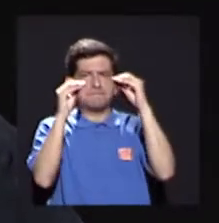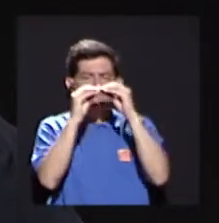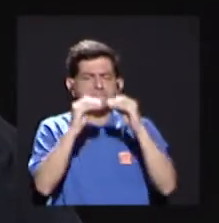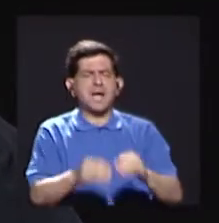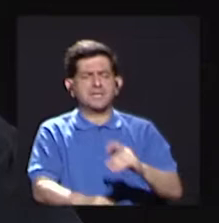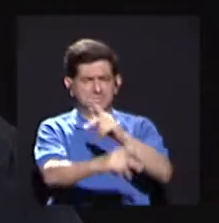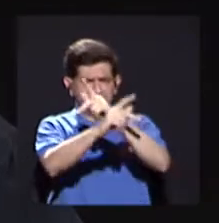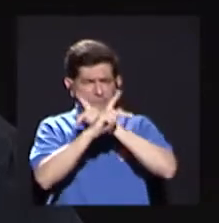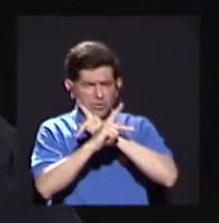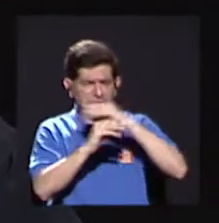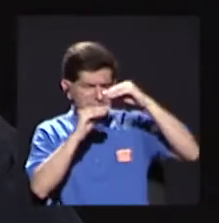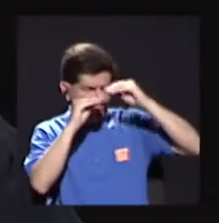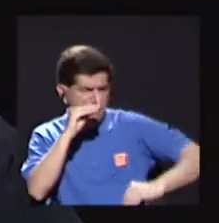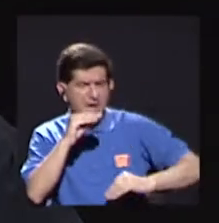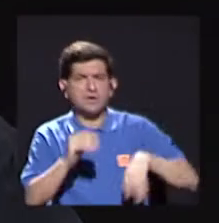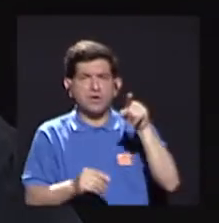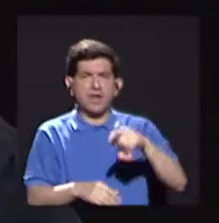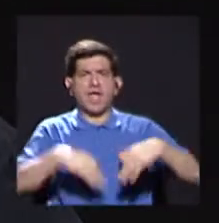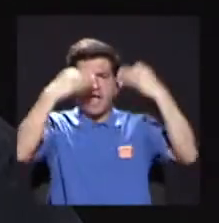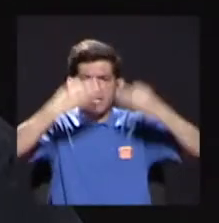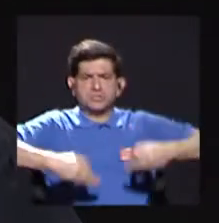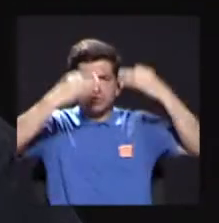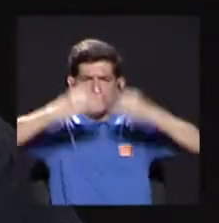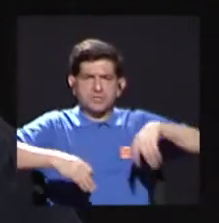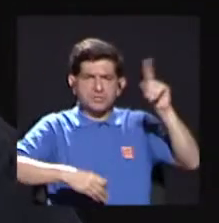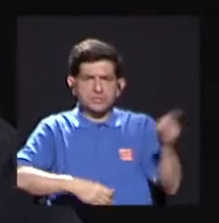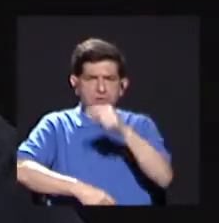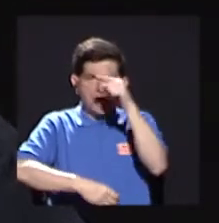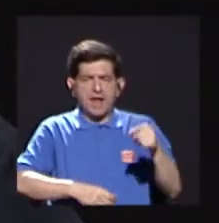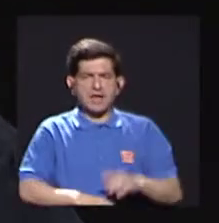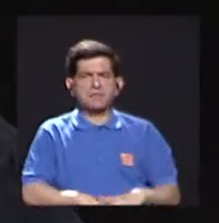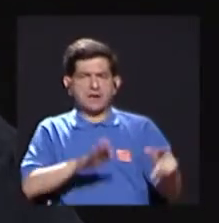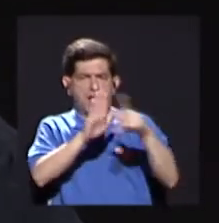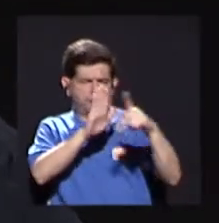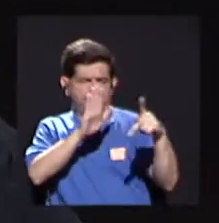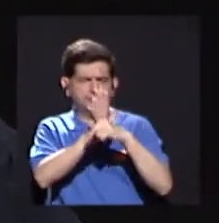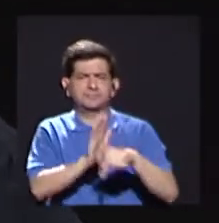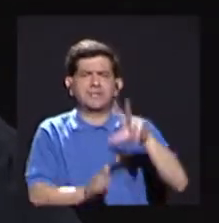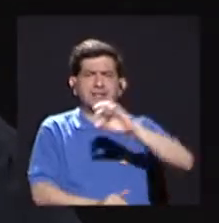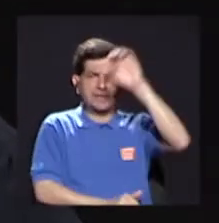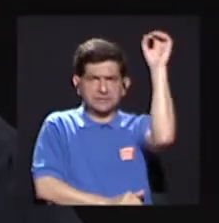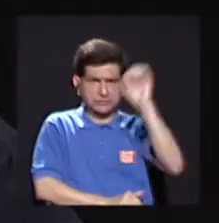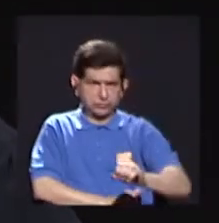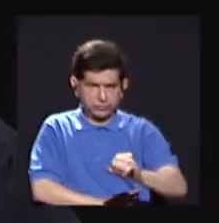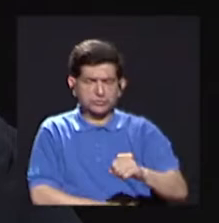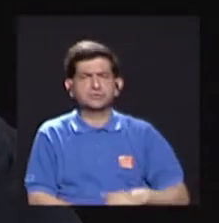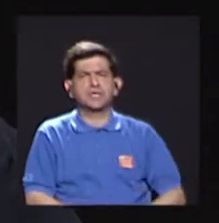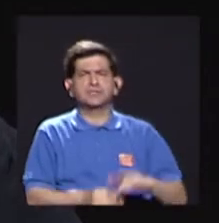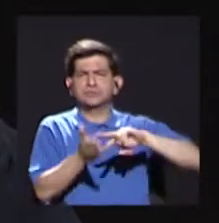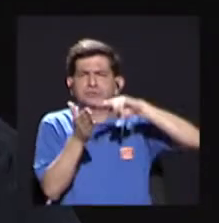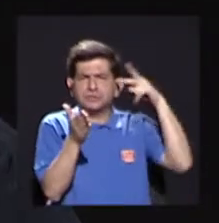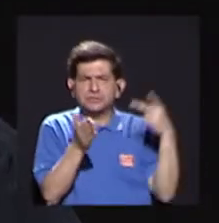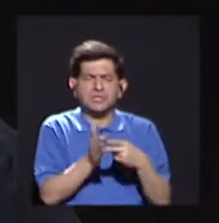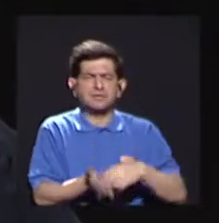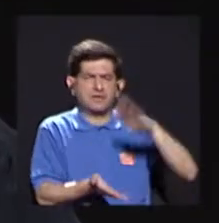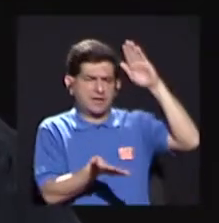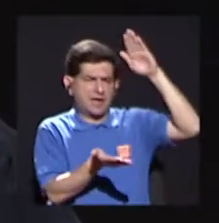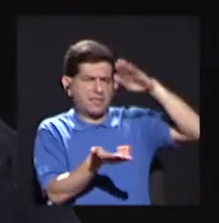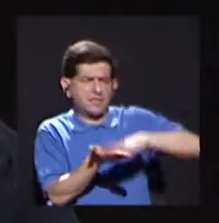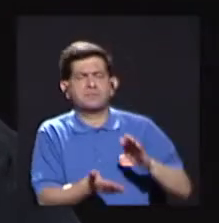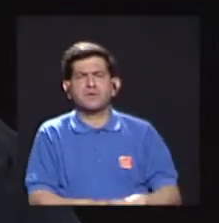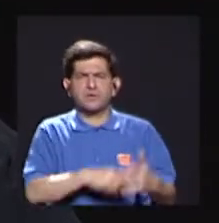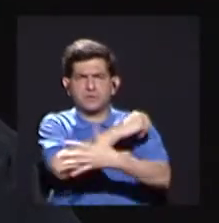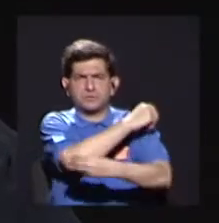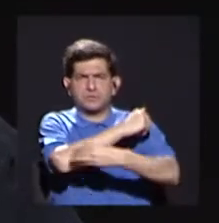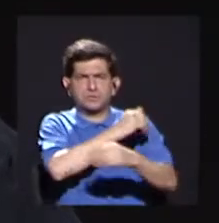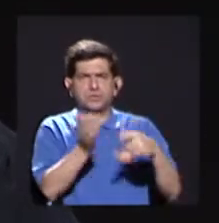eso tiene mucho que ver con la decisión de levantar el veto 30% caería el índice de pobreza si